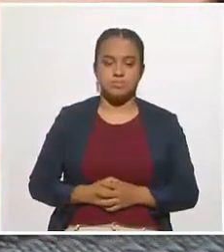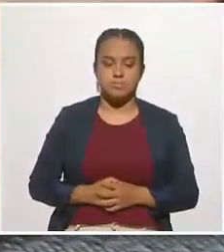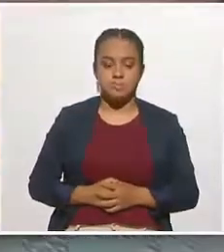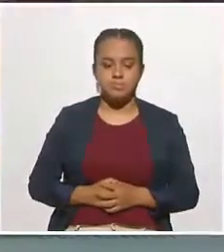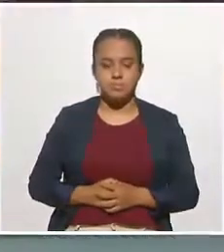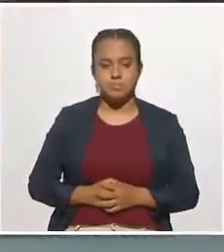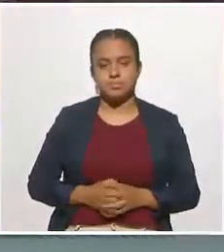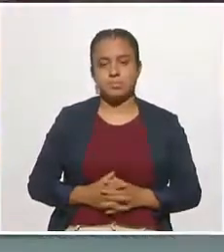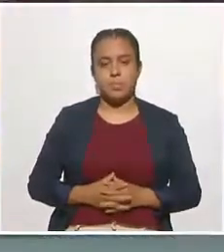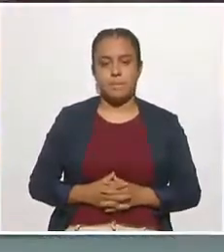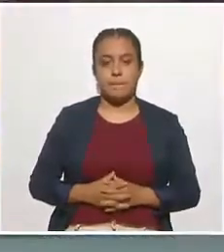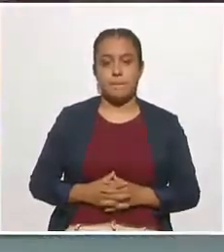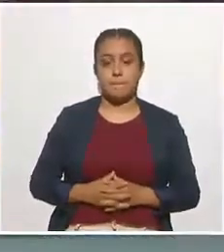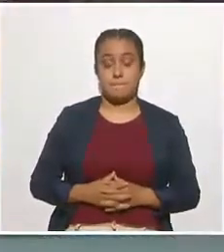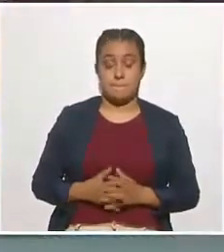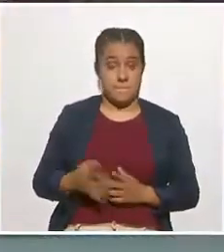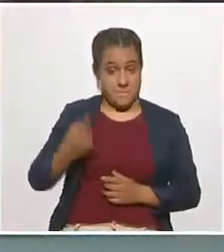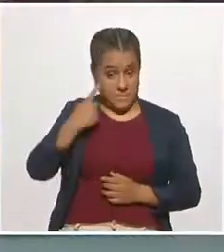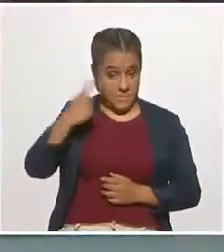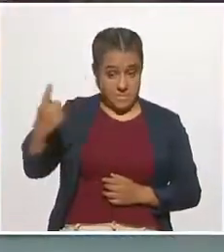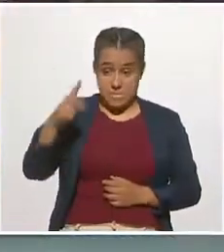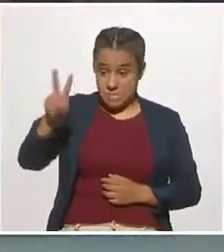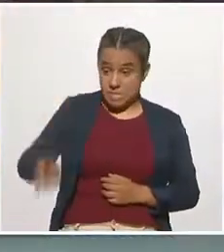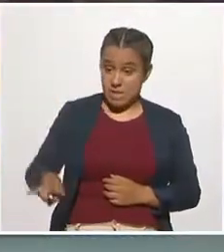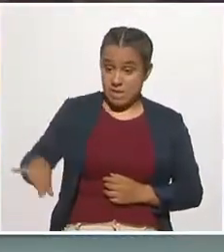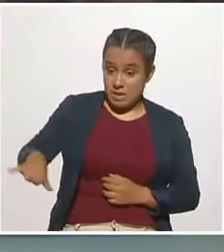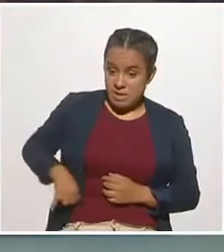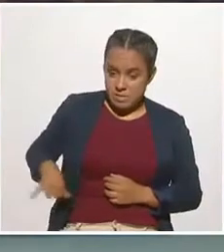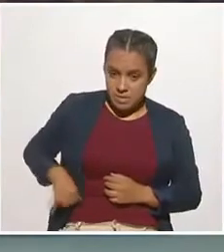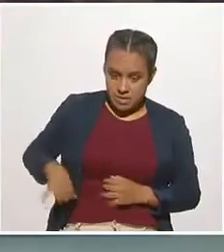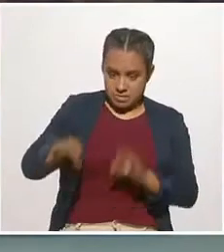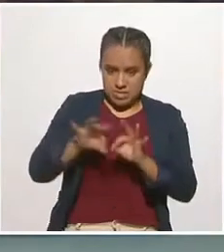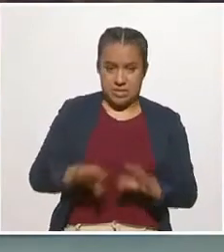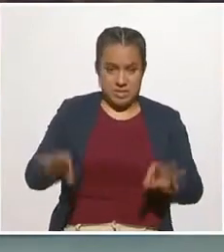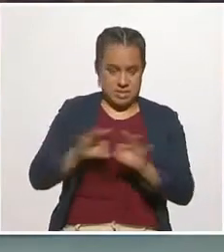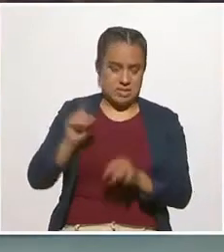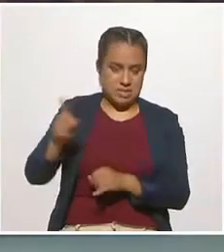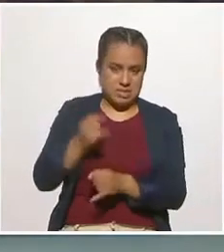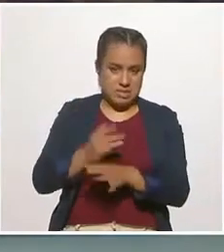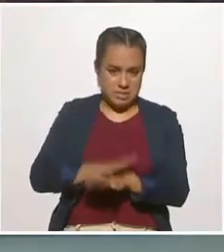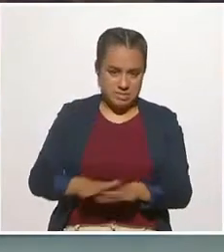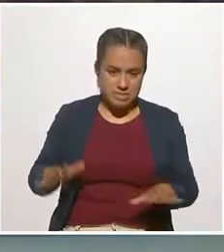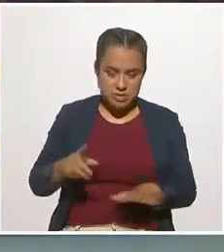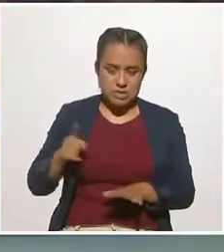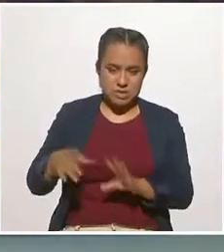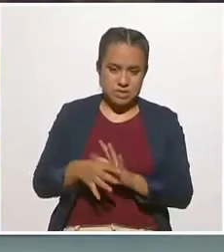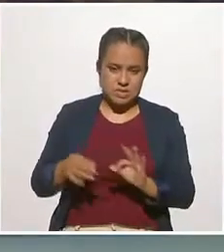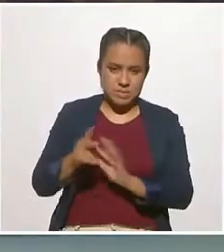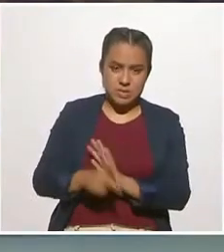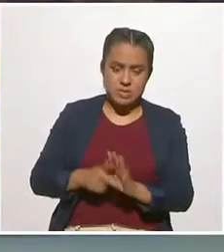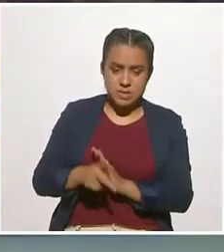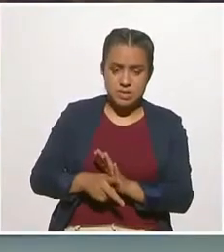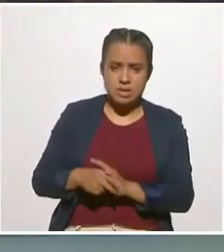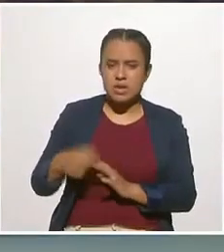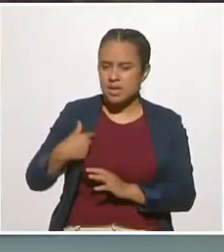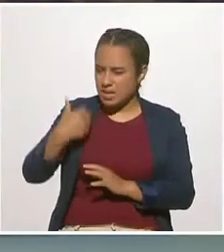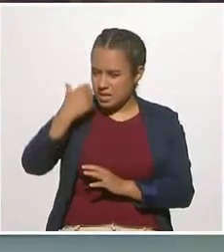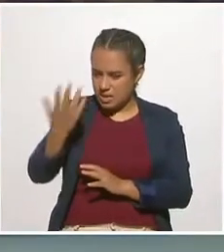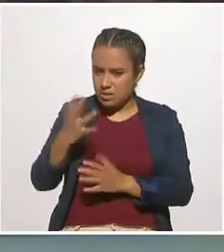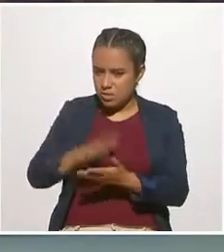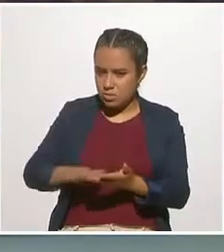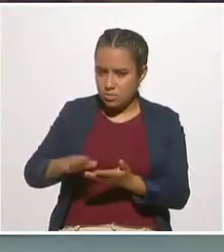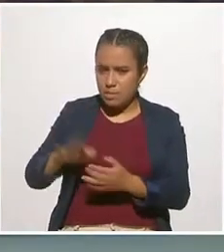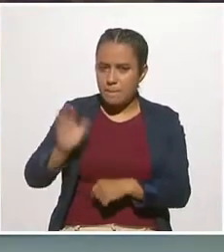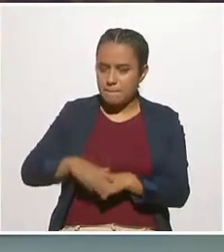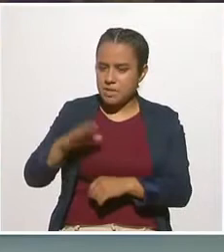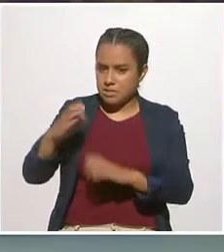Pues mire, qué interesante y qué importante toda esta información que nos brinda esta cápsula. Y bueno, quiero leer también más comentarios a